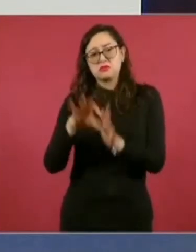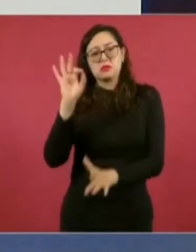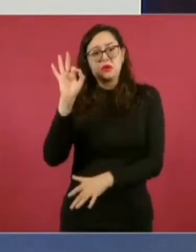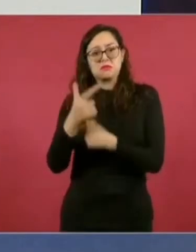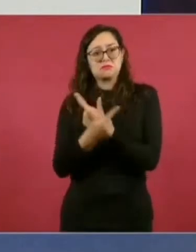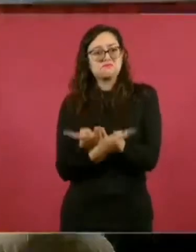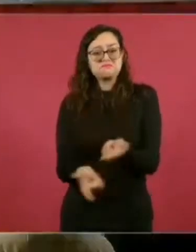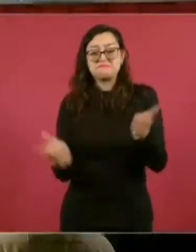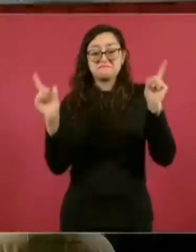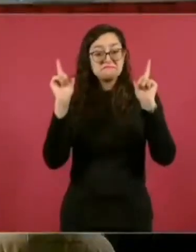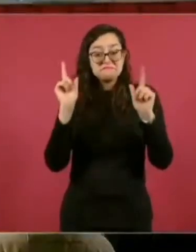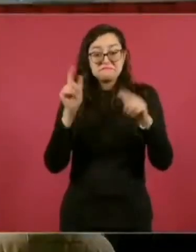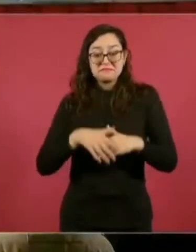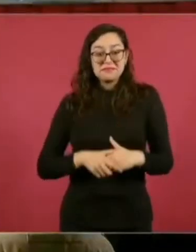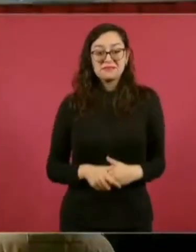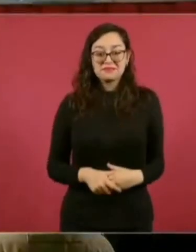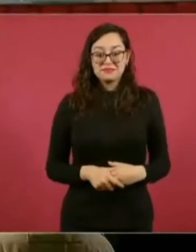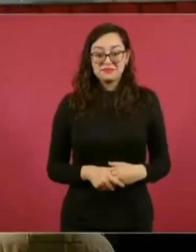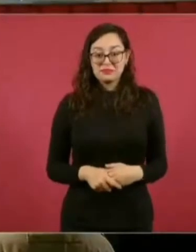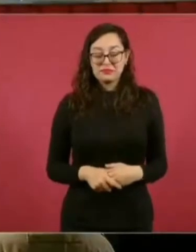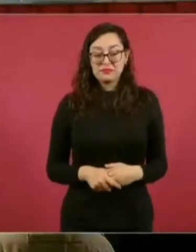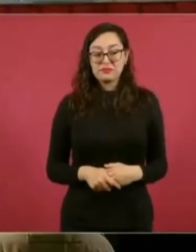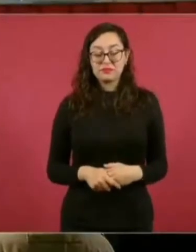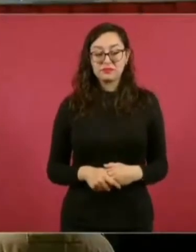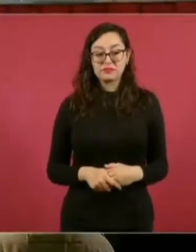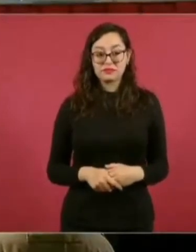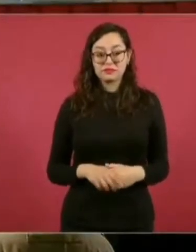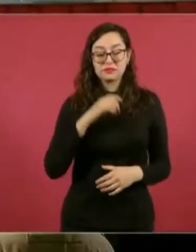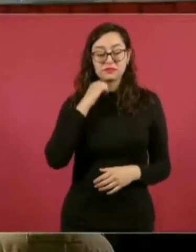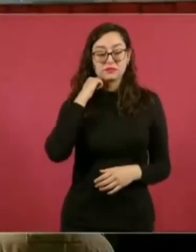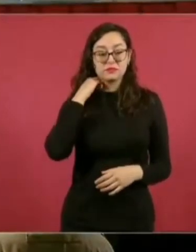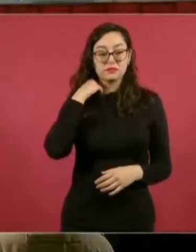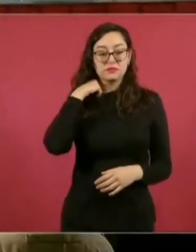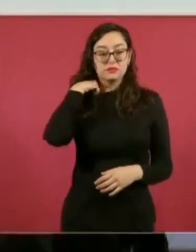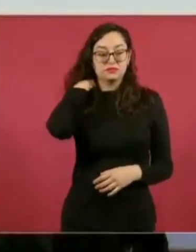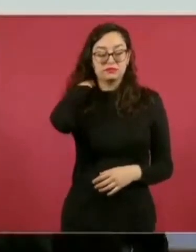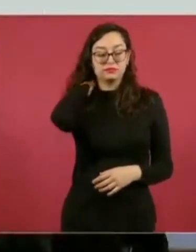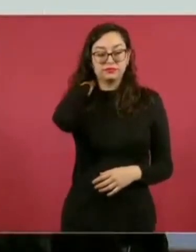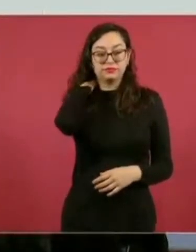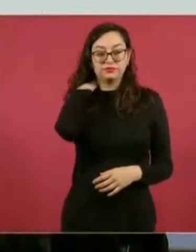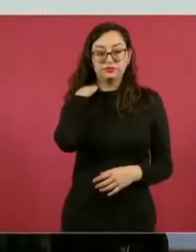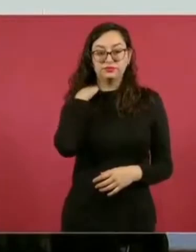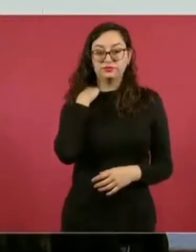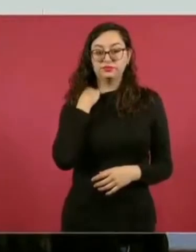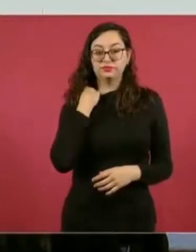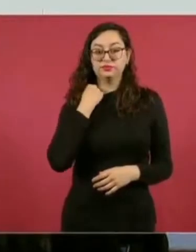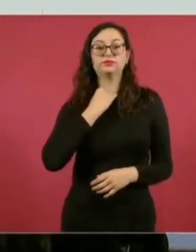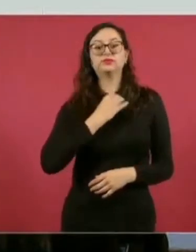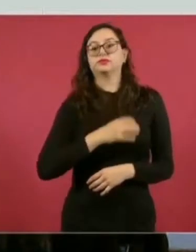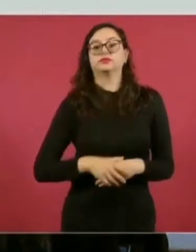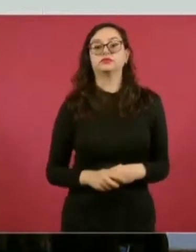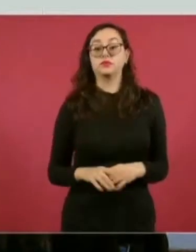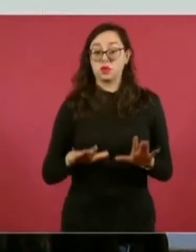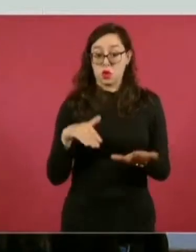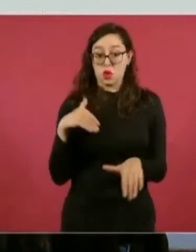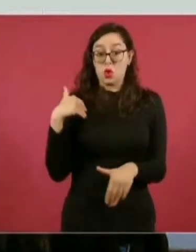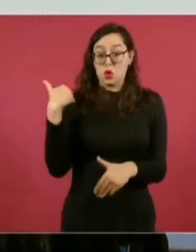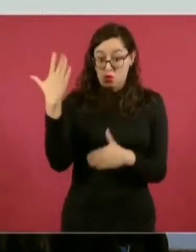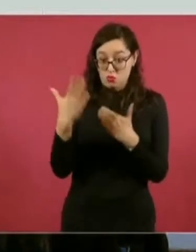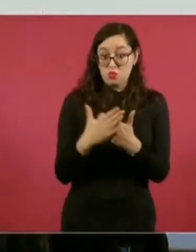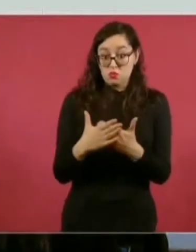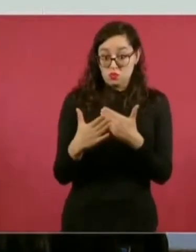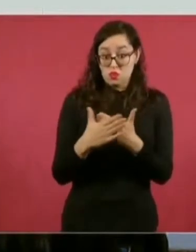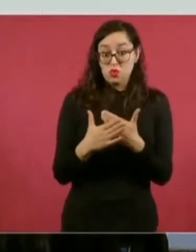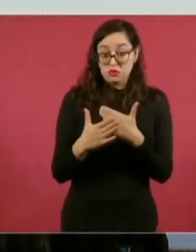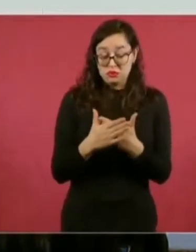Aquí podemos ver cómo, en el caso de la presidenta electa, podría designar sin reforma